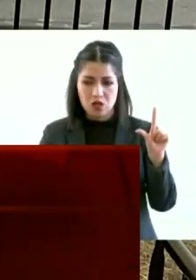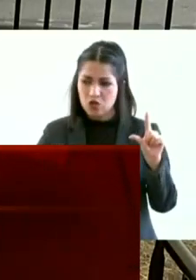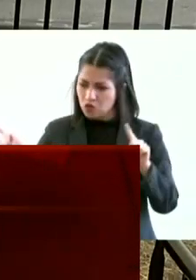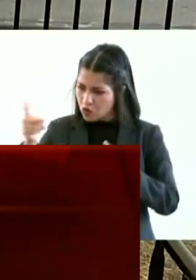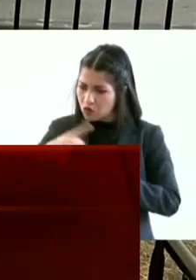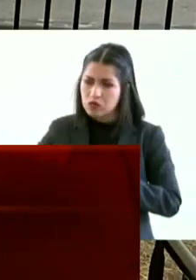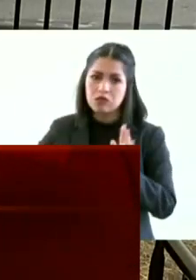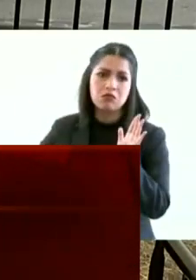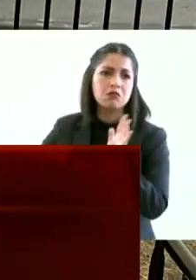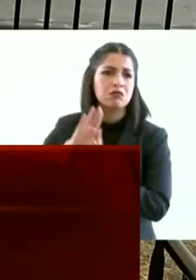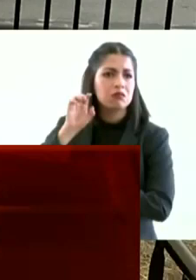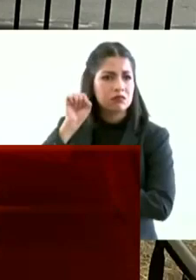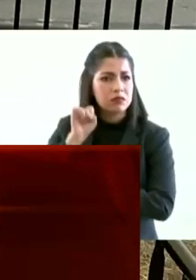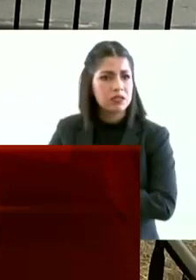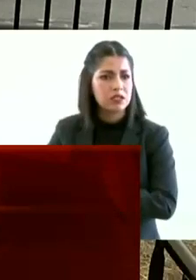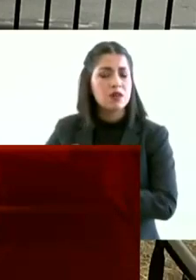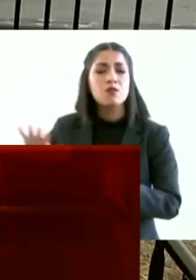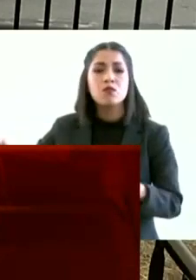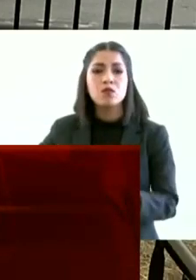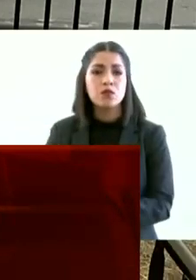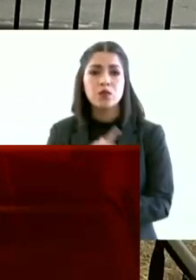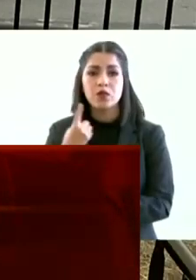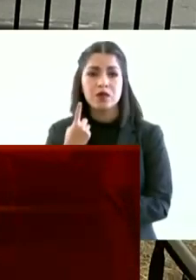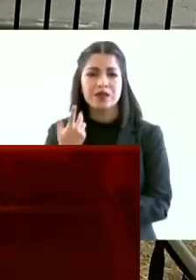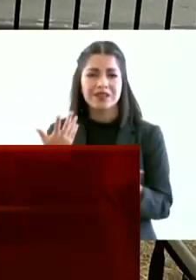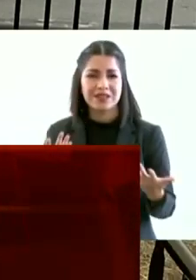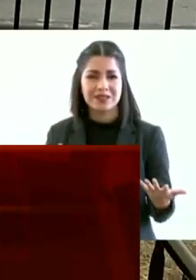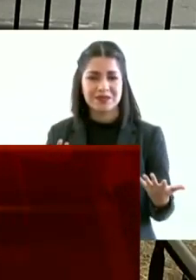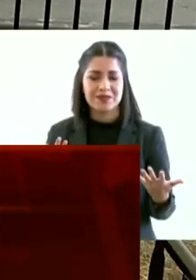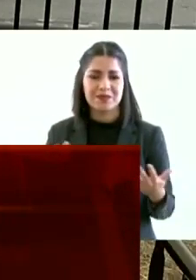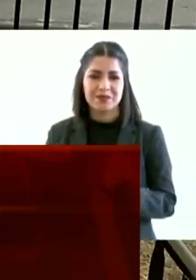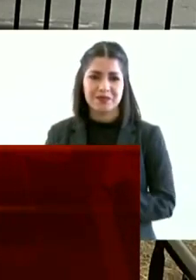adelante porque tenemos